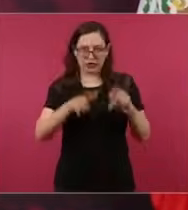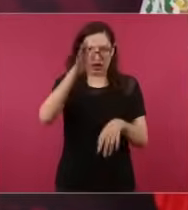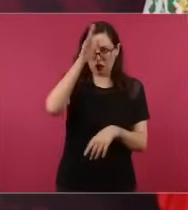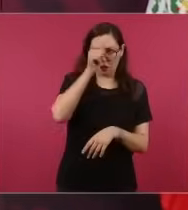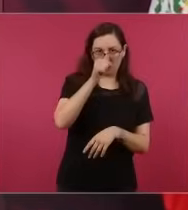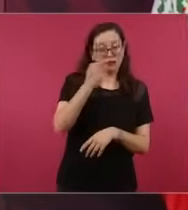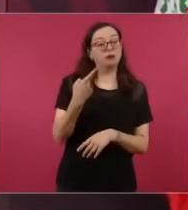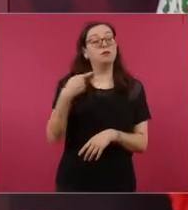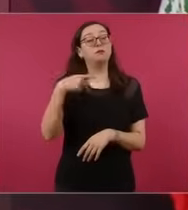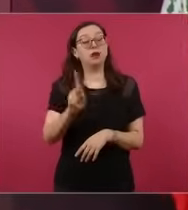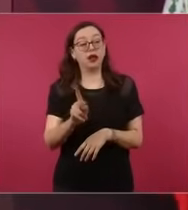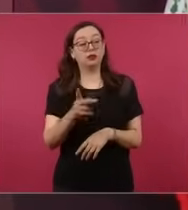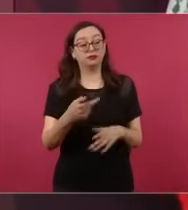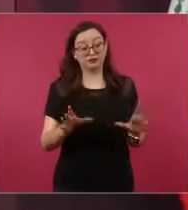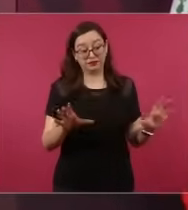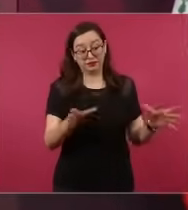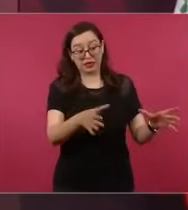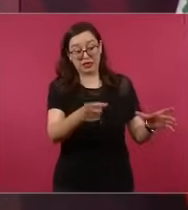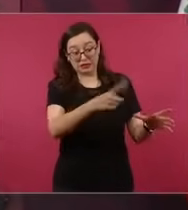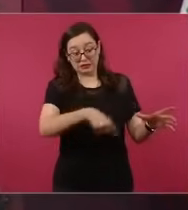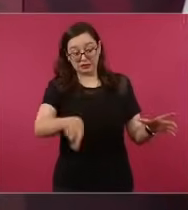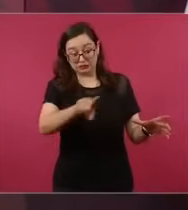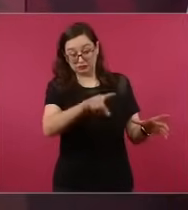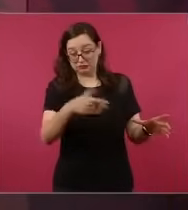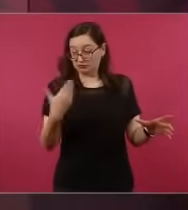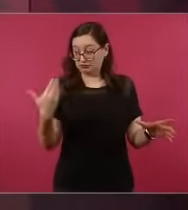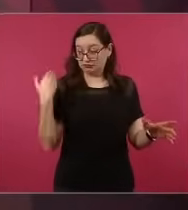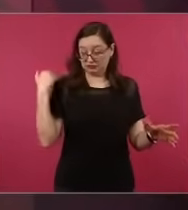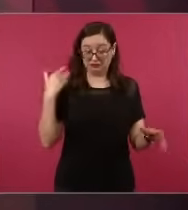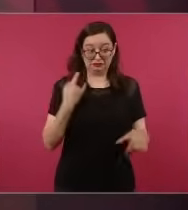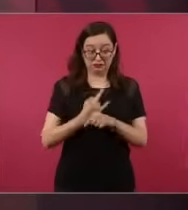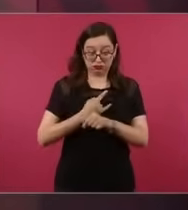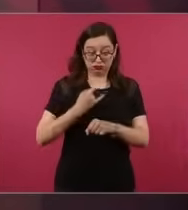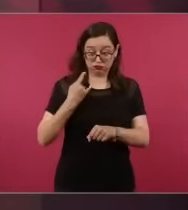asumir, ¿no?, lo que sucedió,